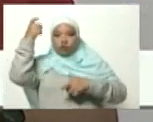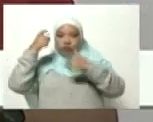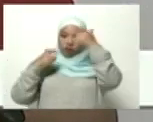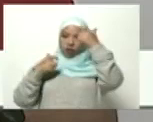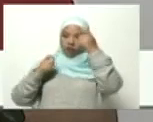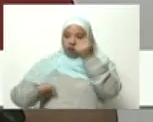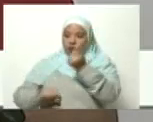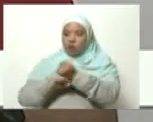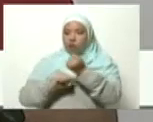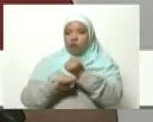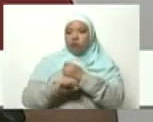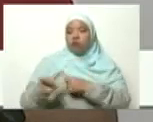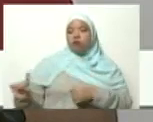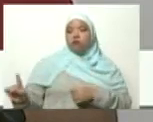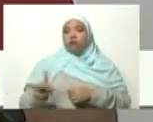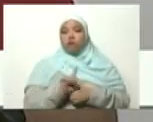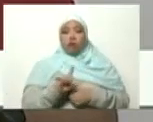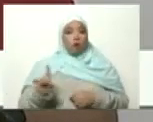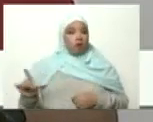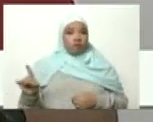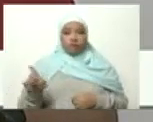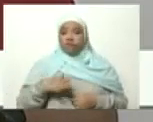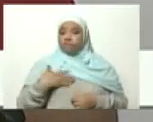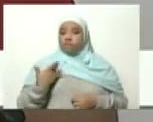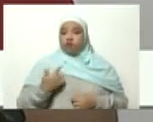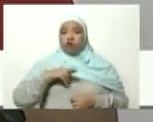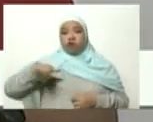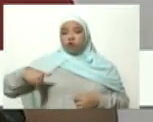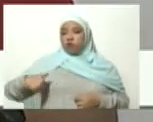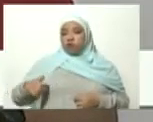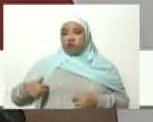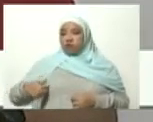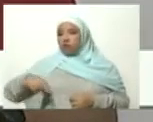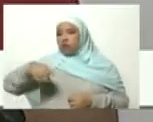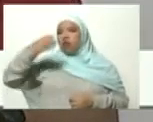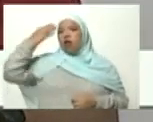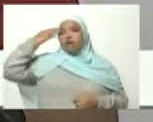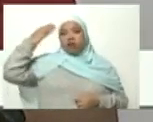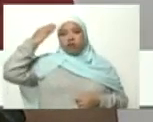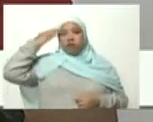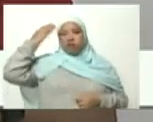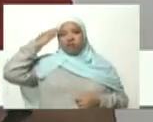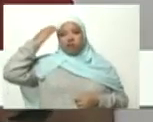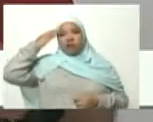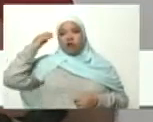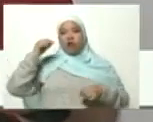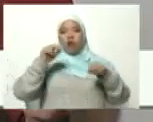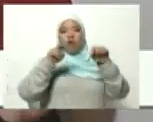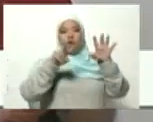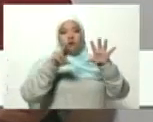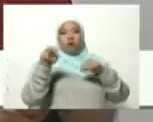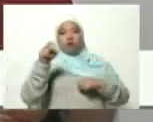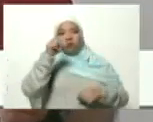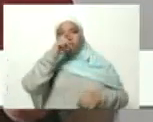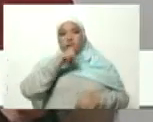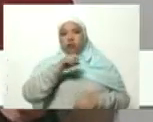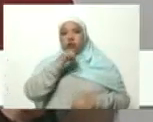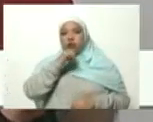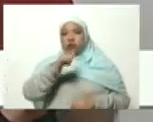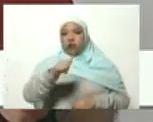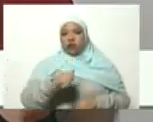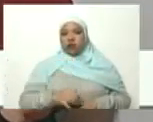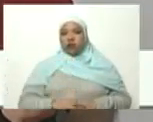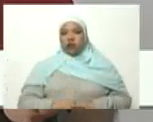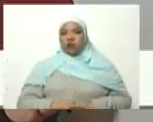¿eh? El pacto de punto fijo, nosotros tenemos muy claro el horizonte. Dentro de 80 años a lo mejor seguirán inventando diálogo y